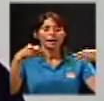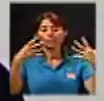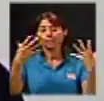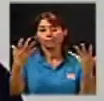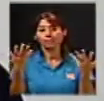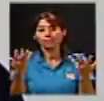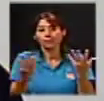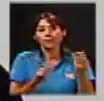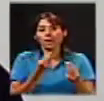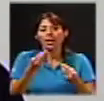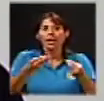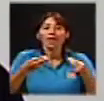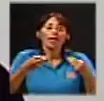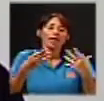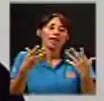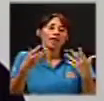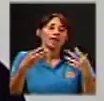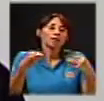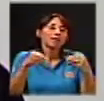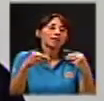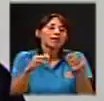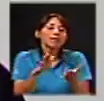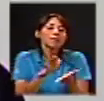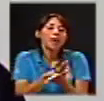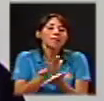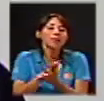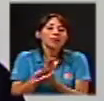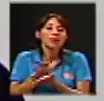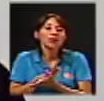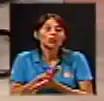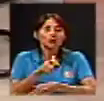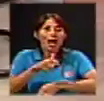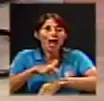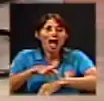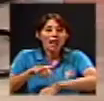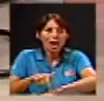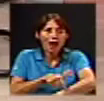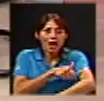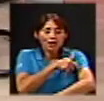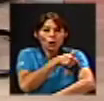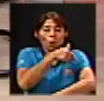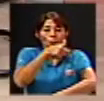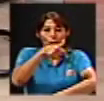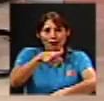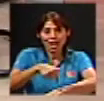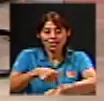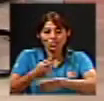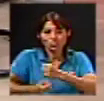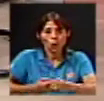papelitos a largo plazo, ¿verdad? Costa Rica nunca había colocado a 30 años